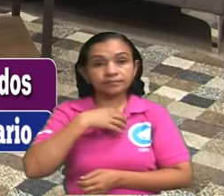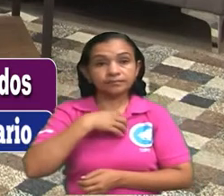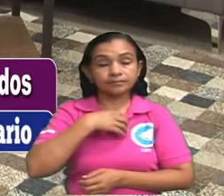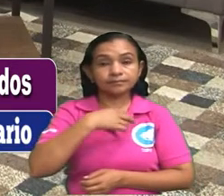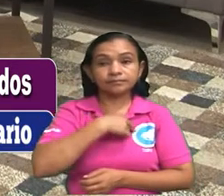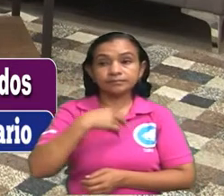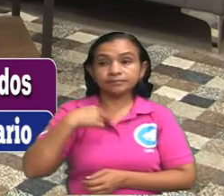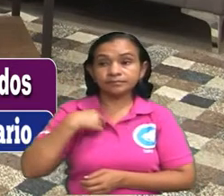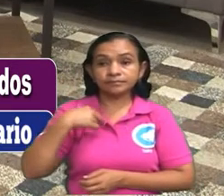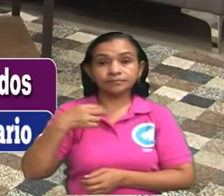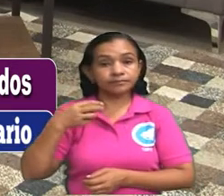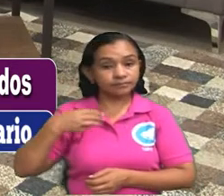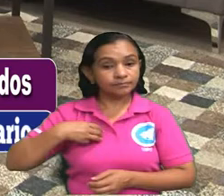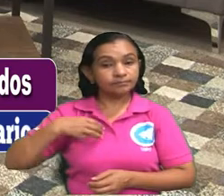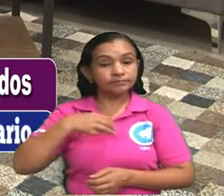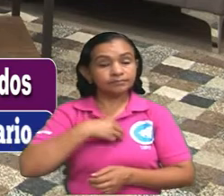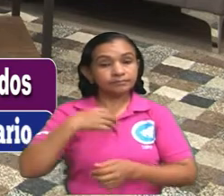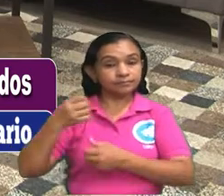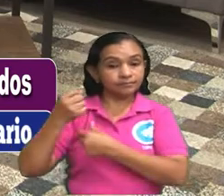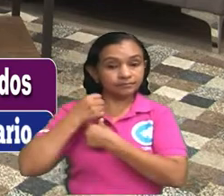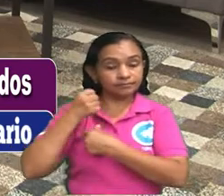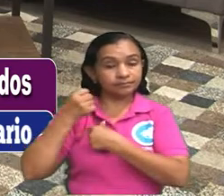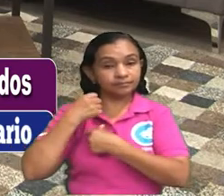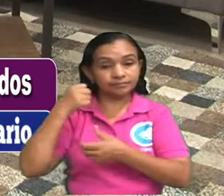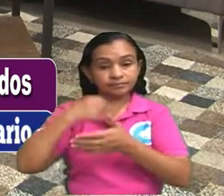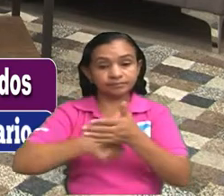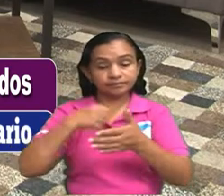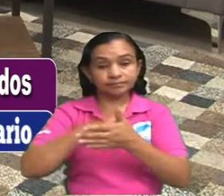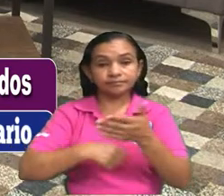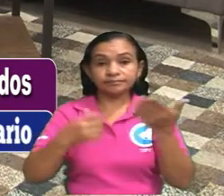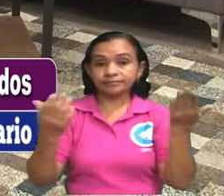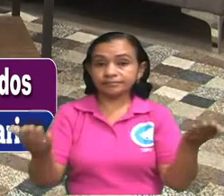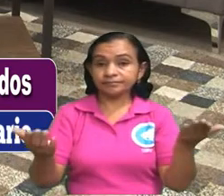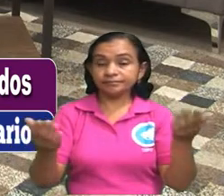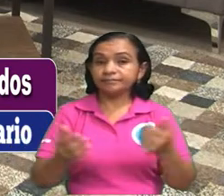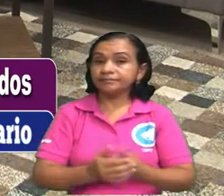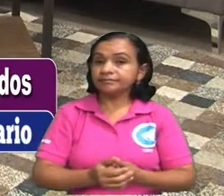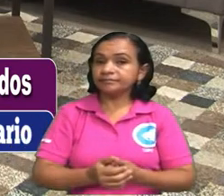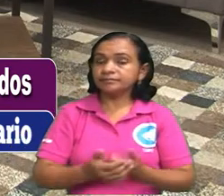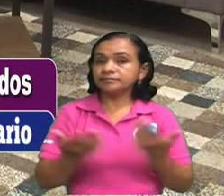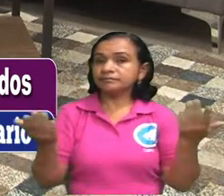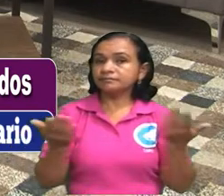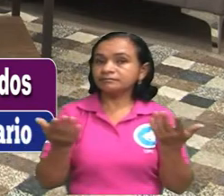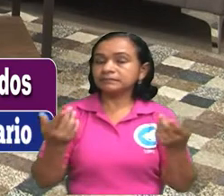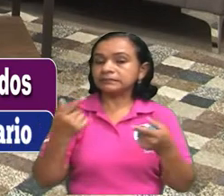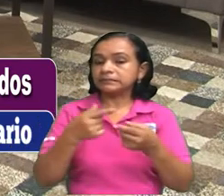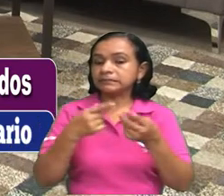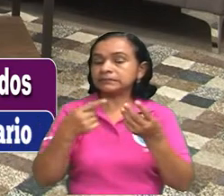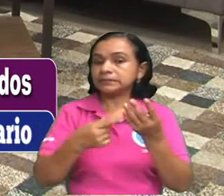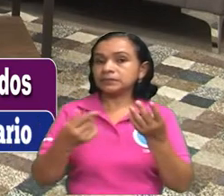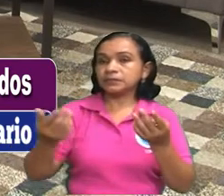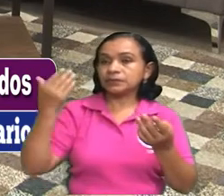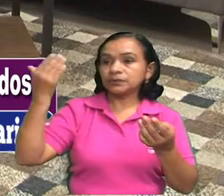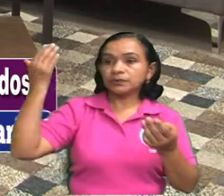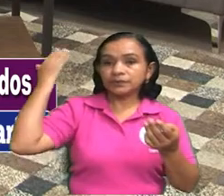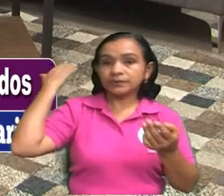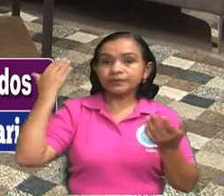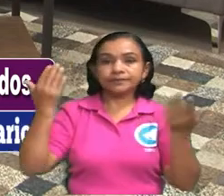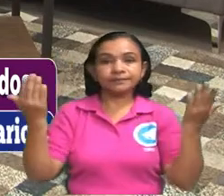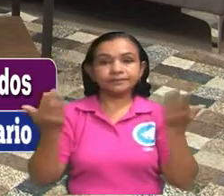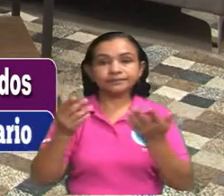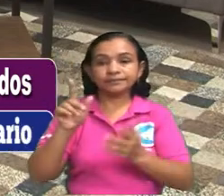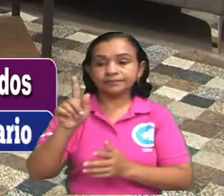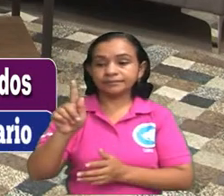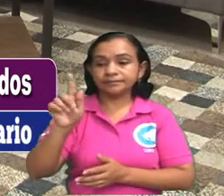habiendo luchado del ejército defensor de la soberanía nacional. Es una historia en sí misma,